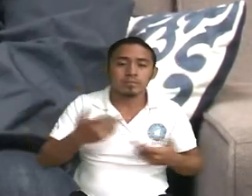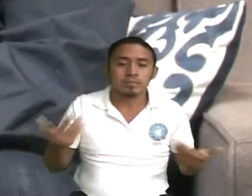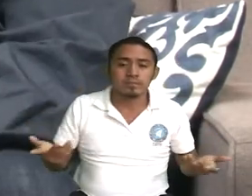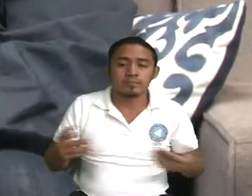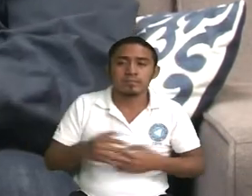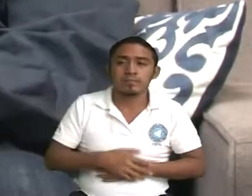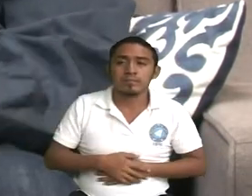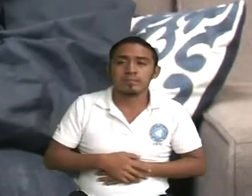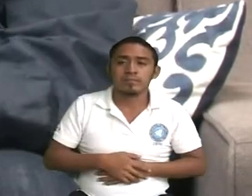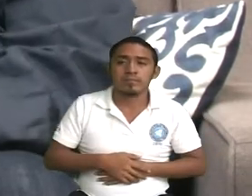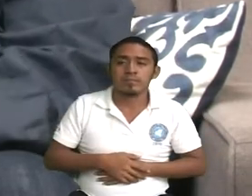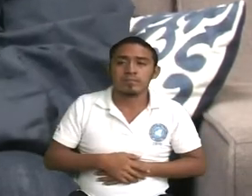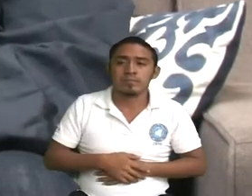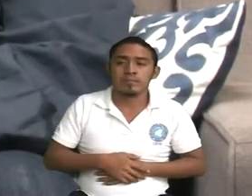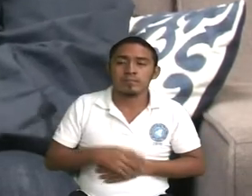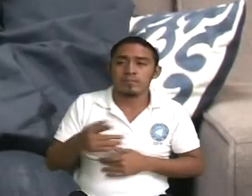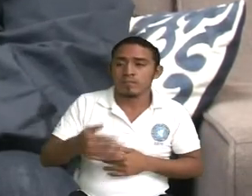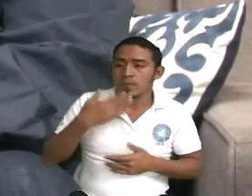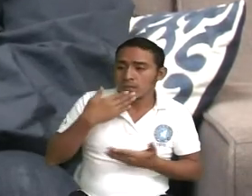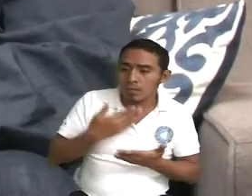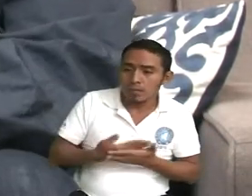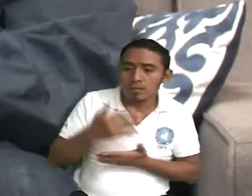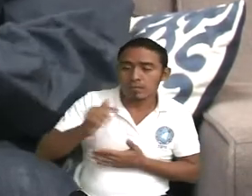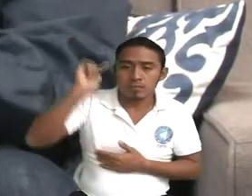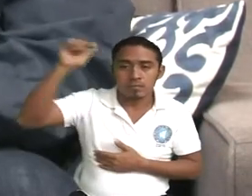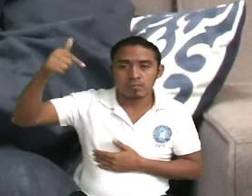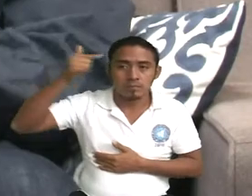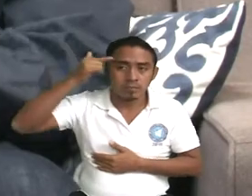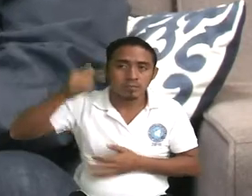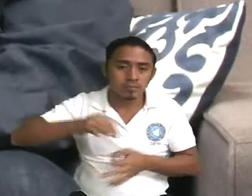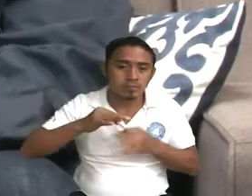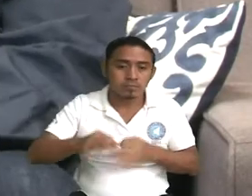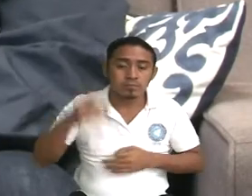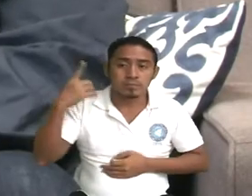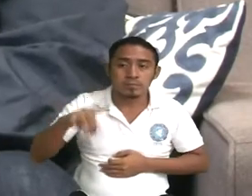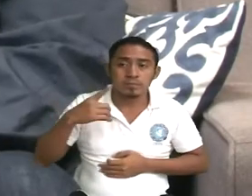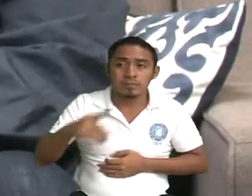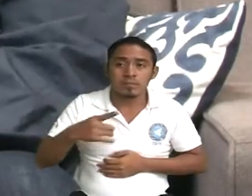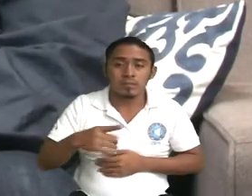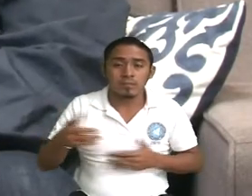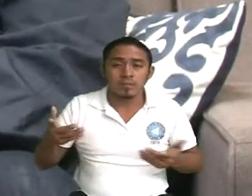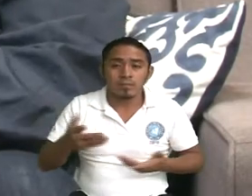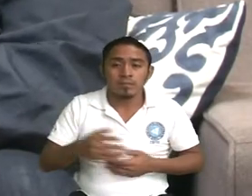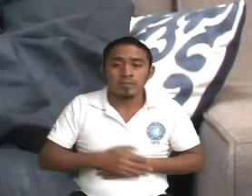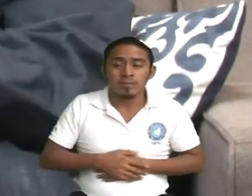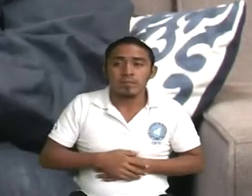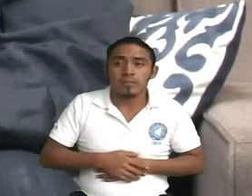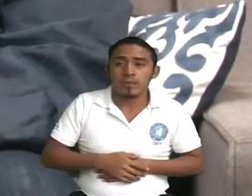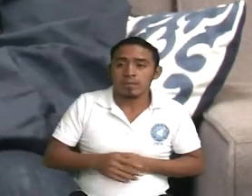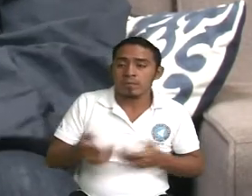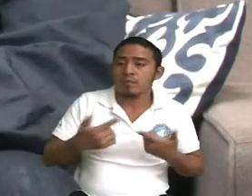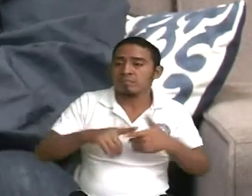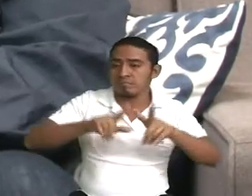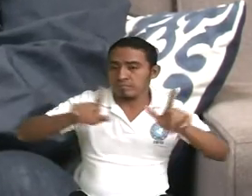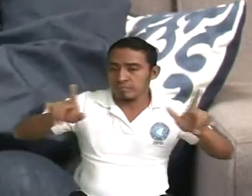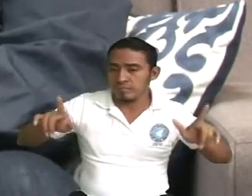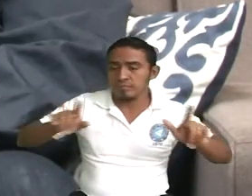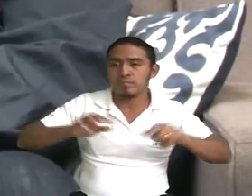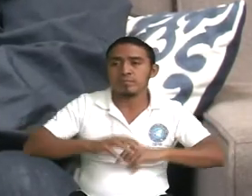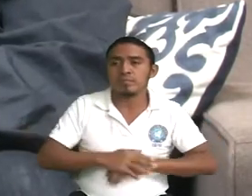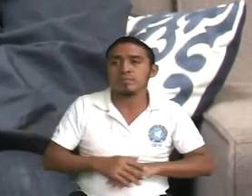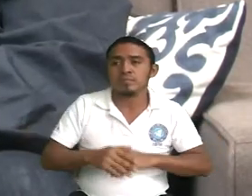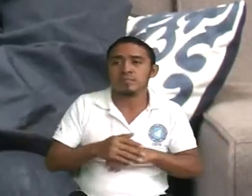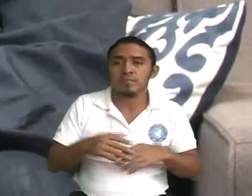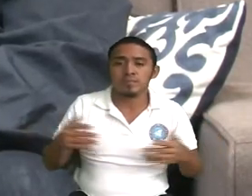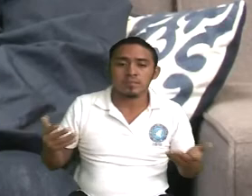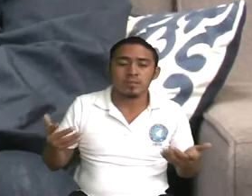y que gracias a este buen gobierno pues da ese derecho a la recreación sana, al libre esparcimiento para